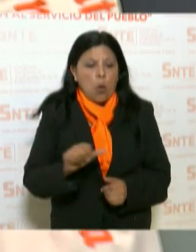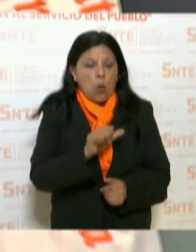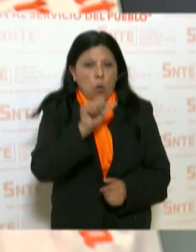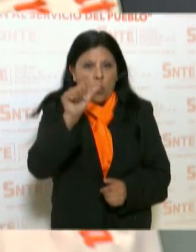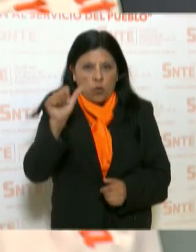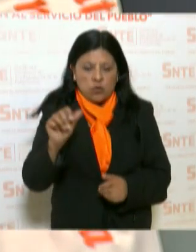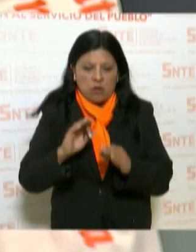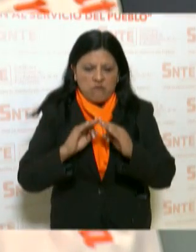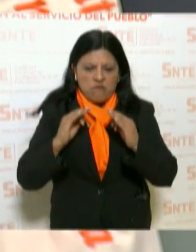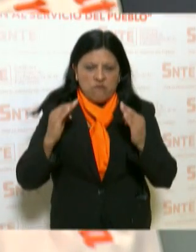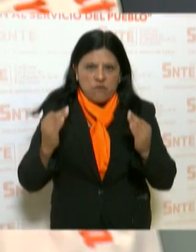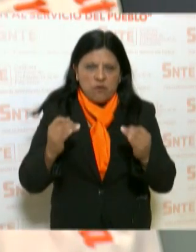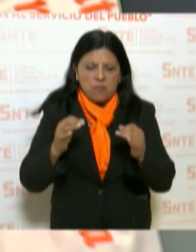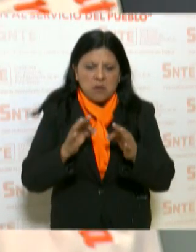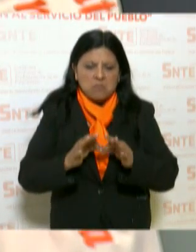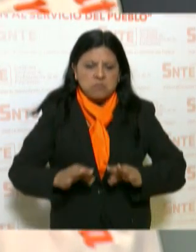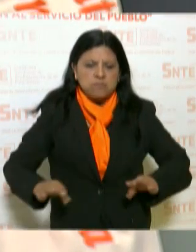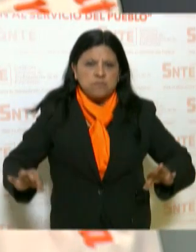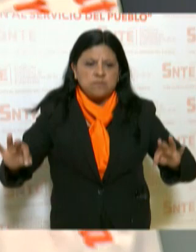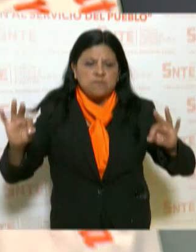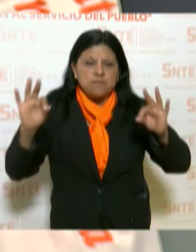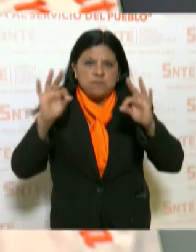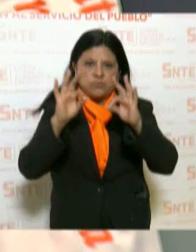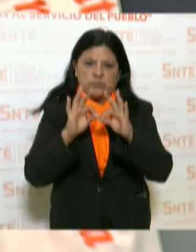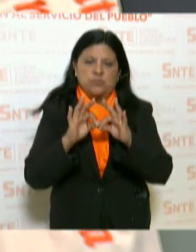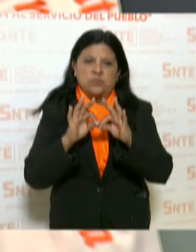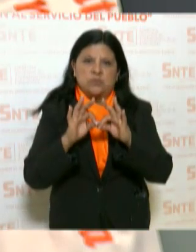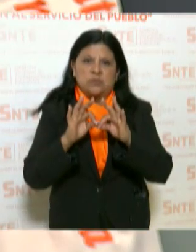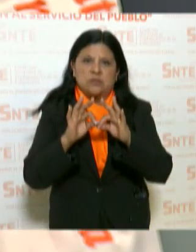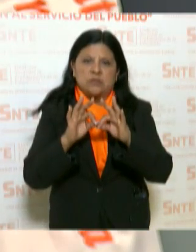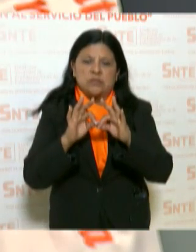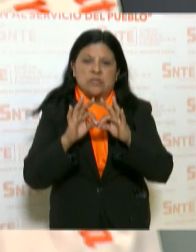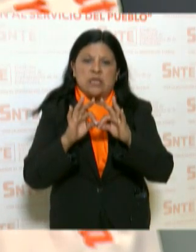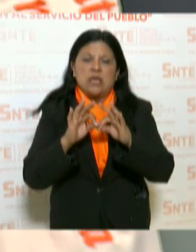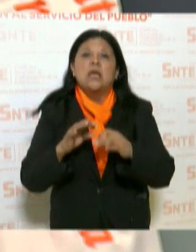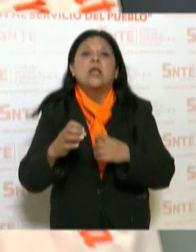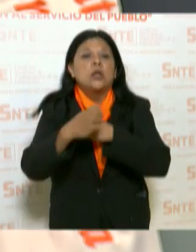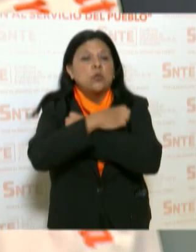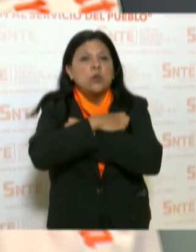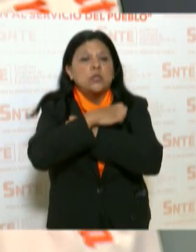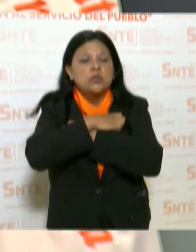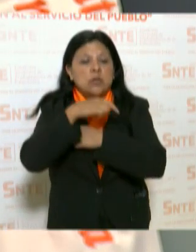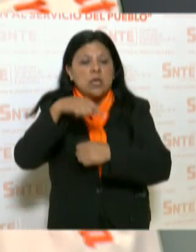otro momento estelar en la historia de la educación en México.